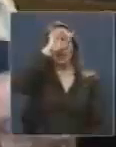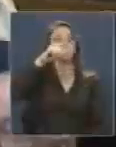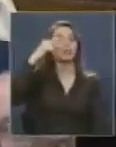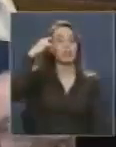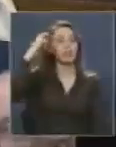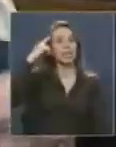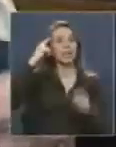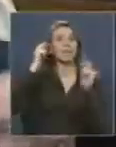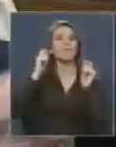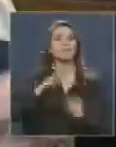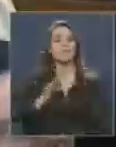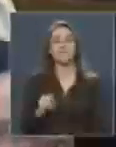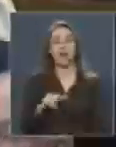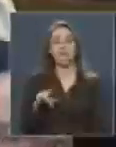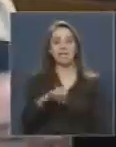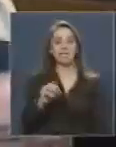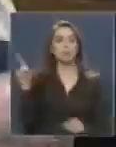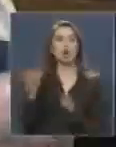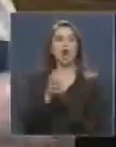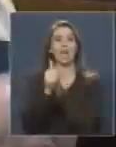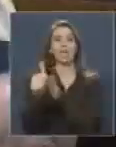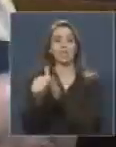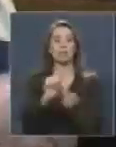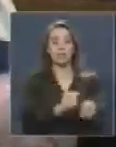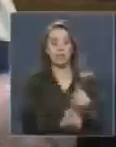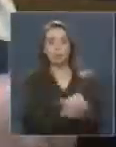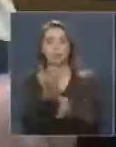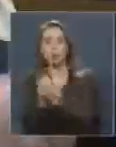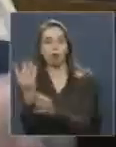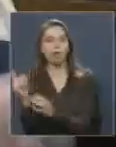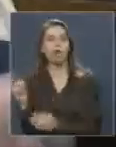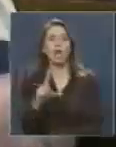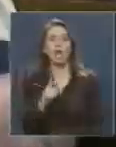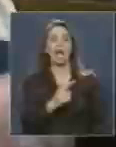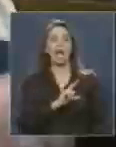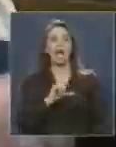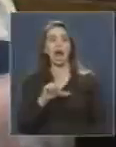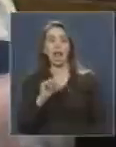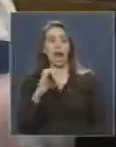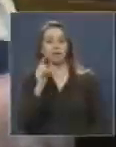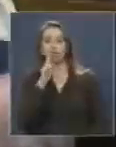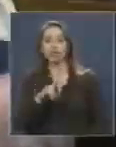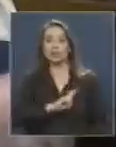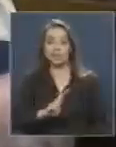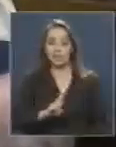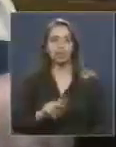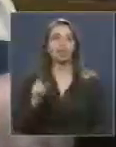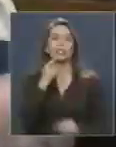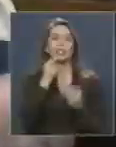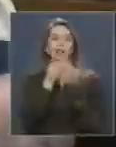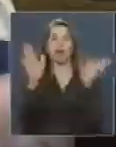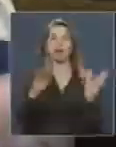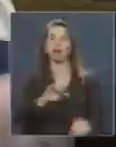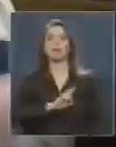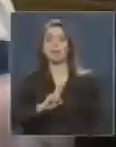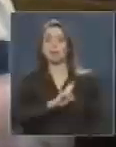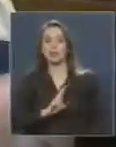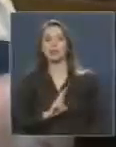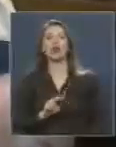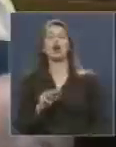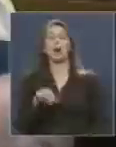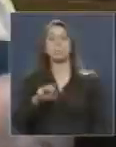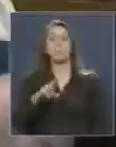del fanatismo. Fue un líder modernizador, fue un laico, un partidario de la secularización, un